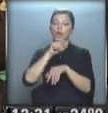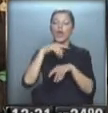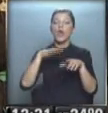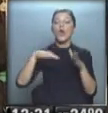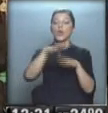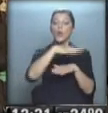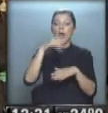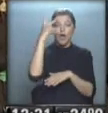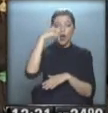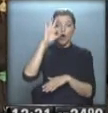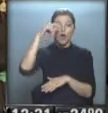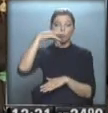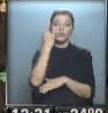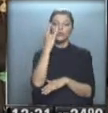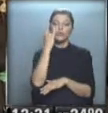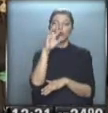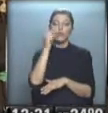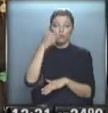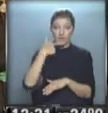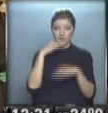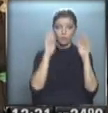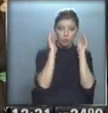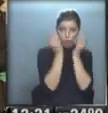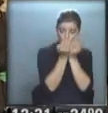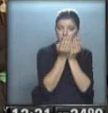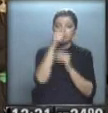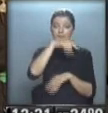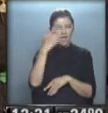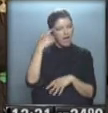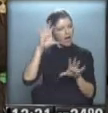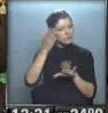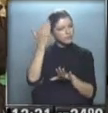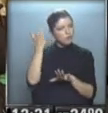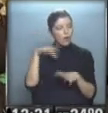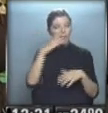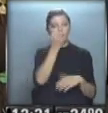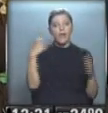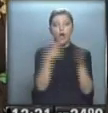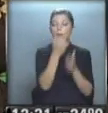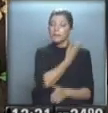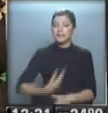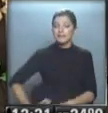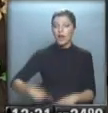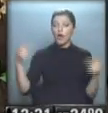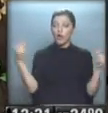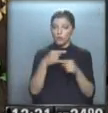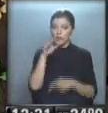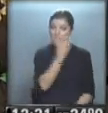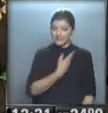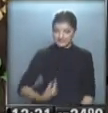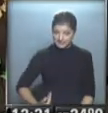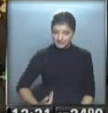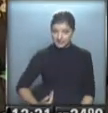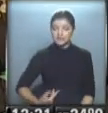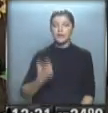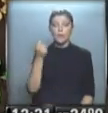Todos recuerdan el golpe militar contra Mel Zelaya en el año 2009. Bueno, en esta ocasión Porfirio